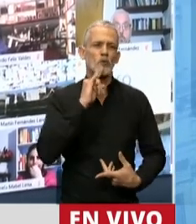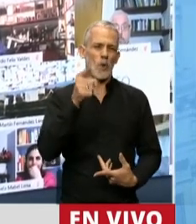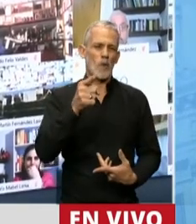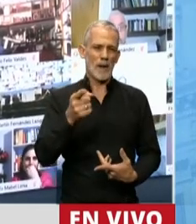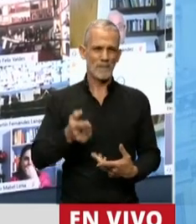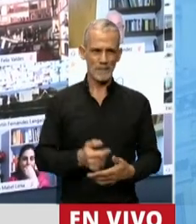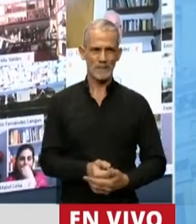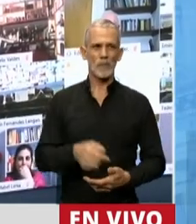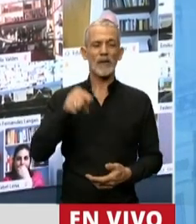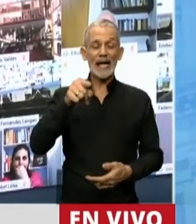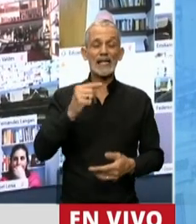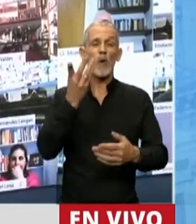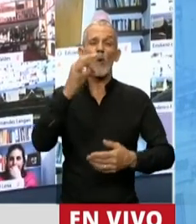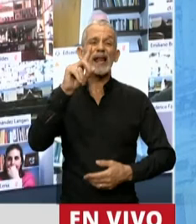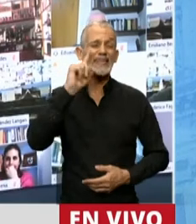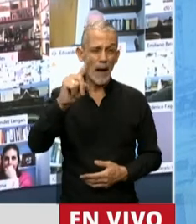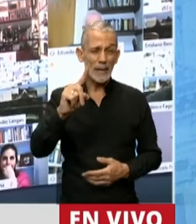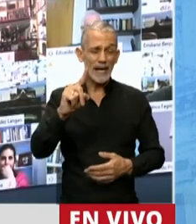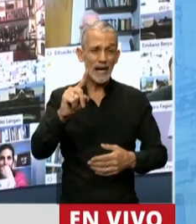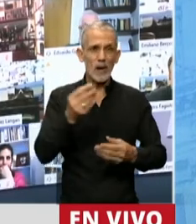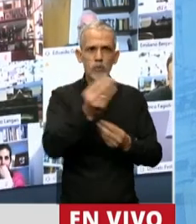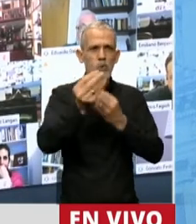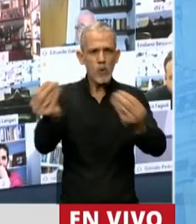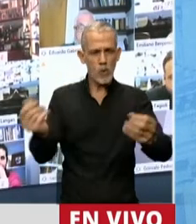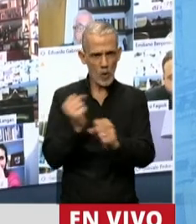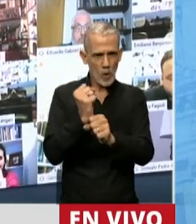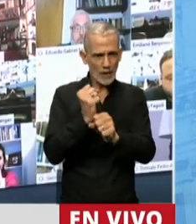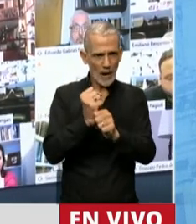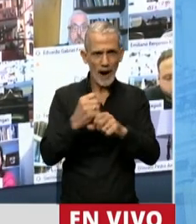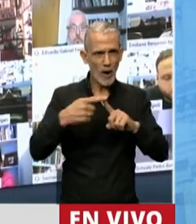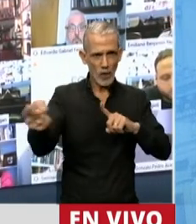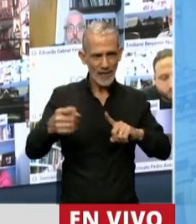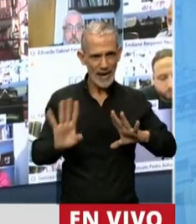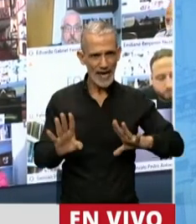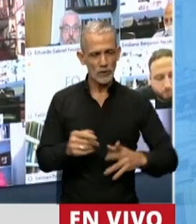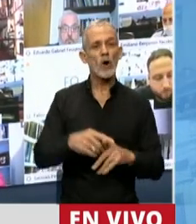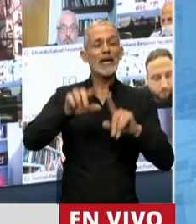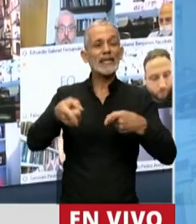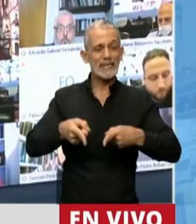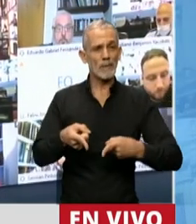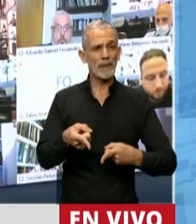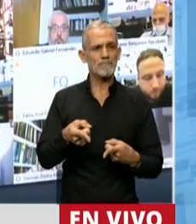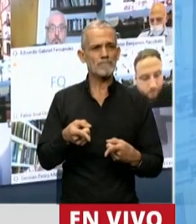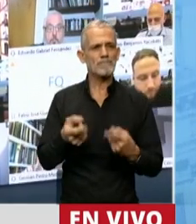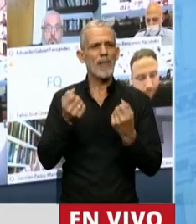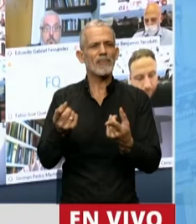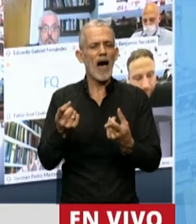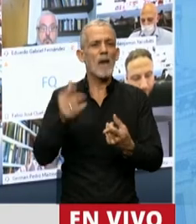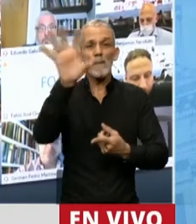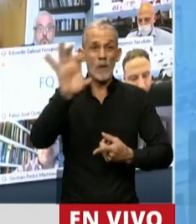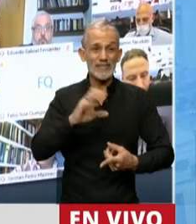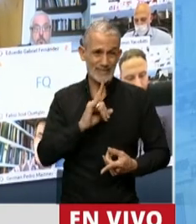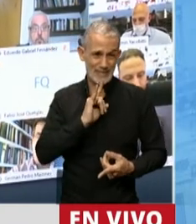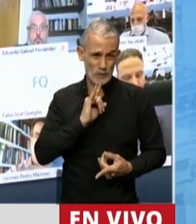Tucumán, genera más de 40.000 puestos de trabajo de manera directa, y la